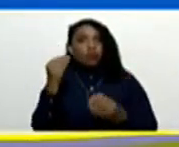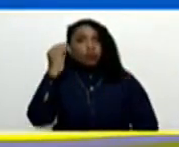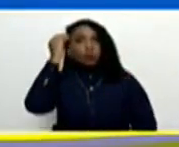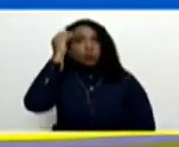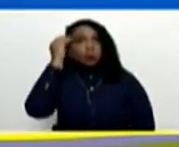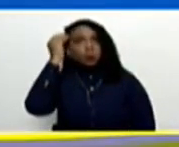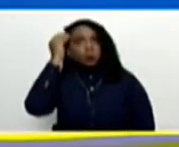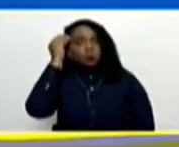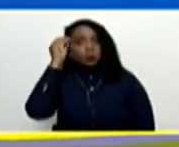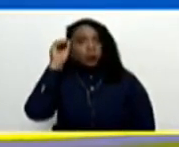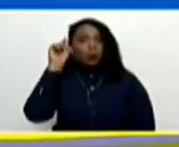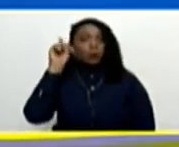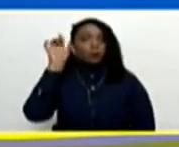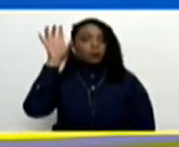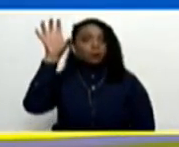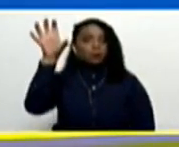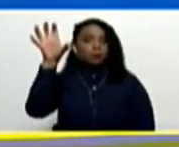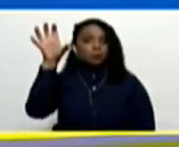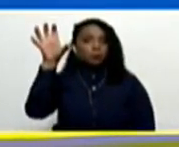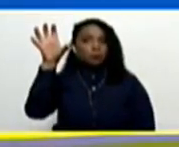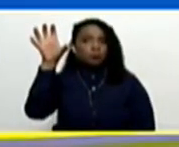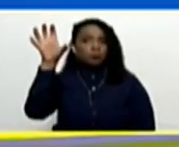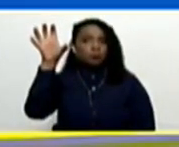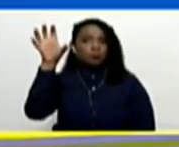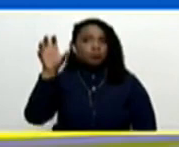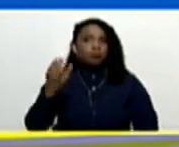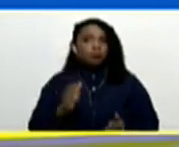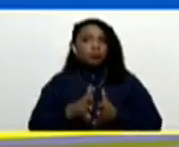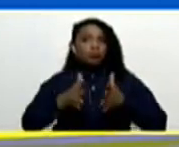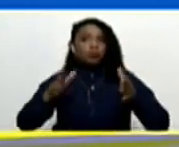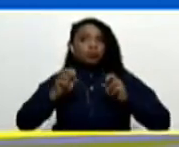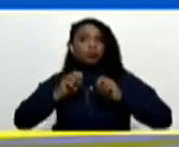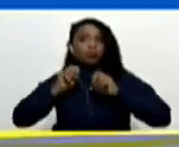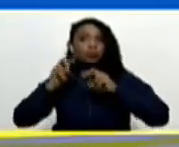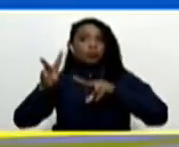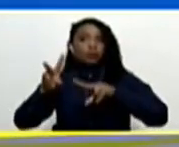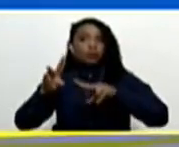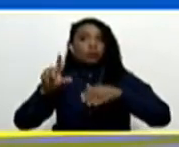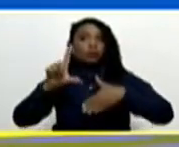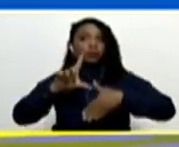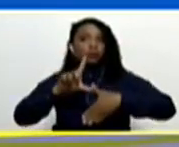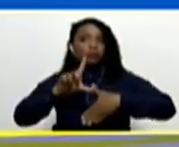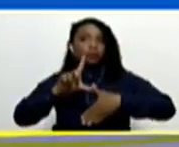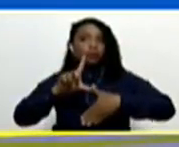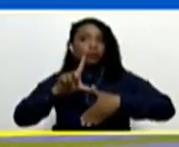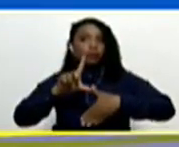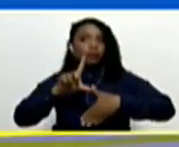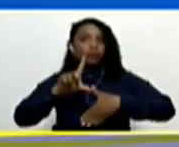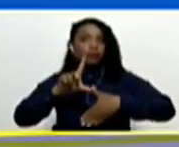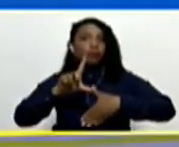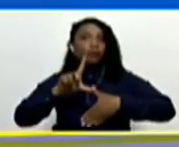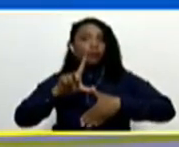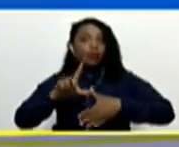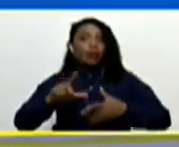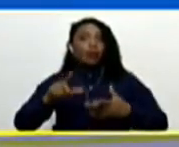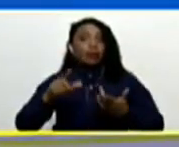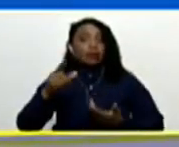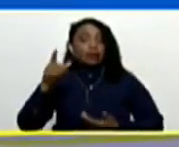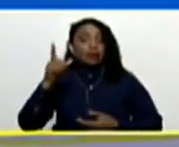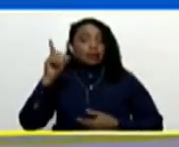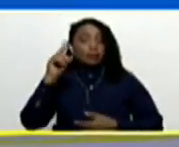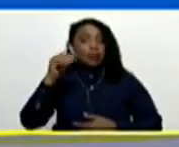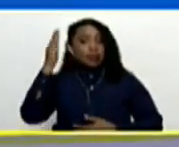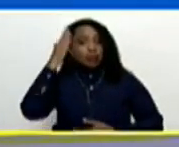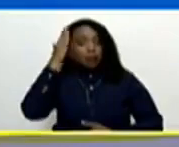en un país y una patria de oportunidades para todos. Ese legado también se lo debemos